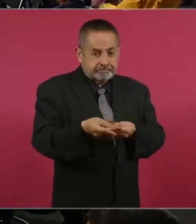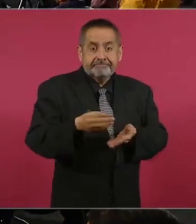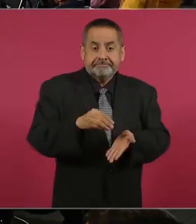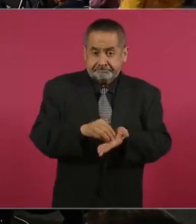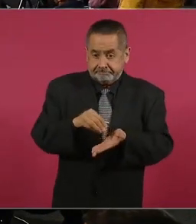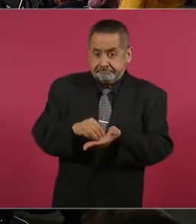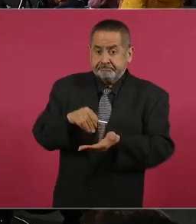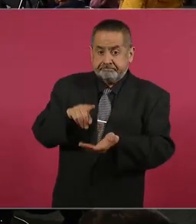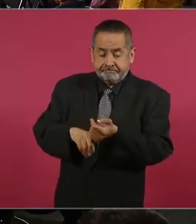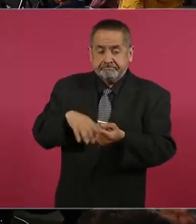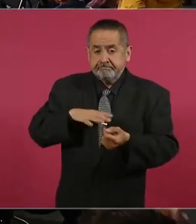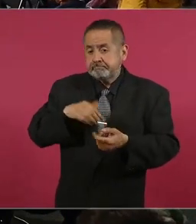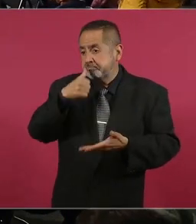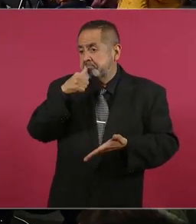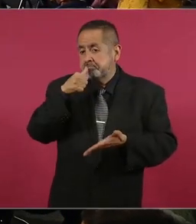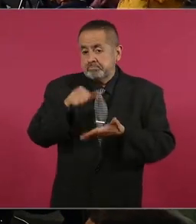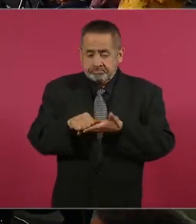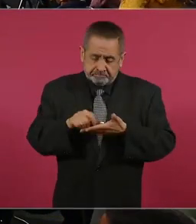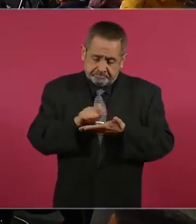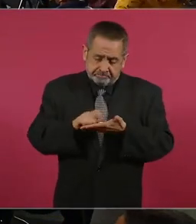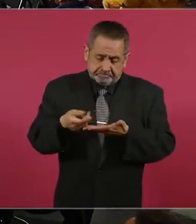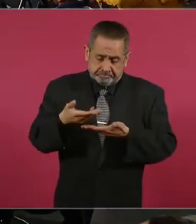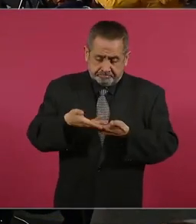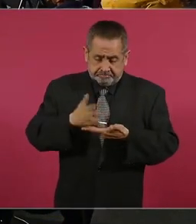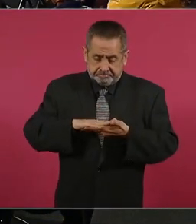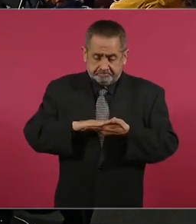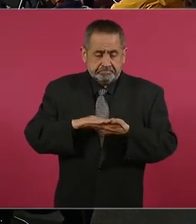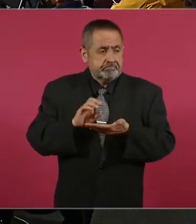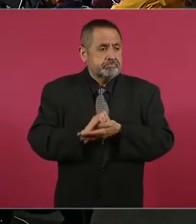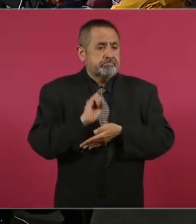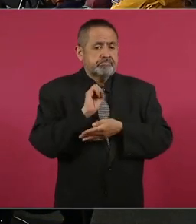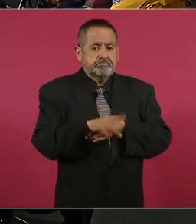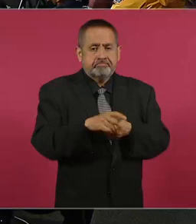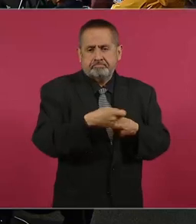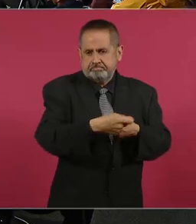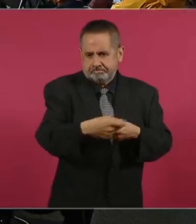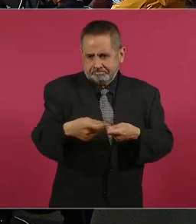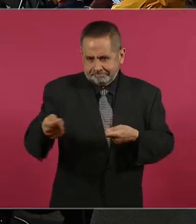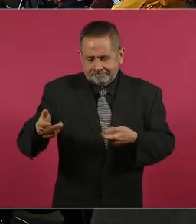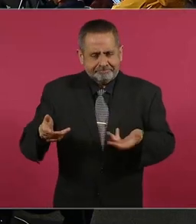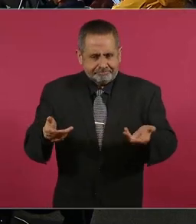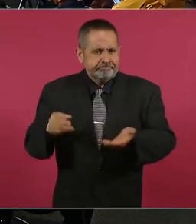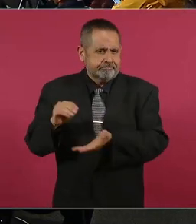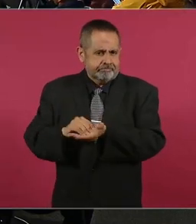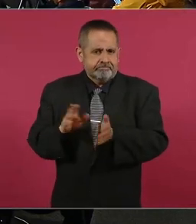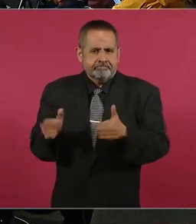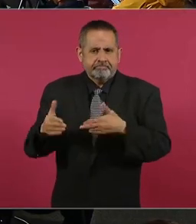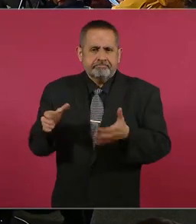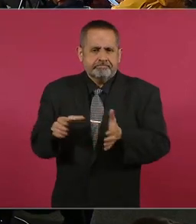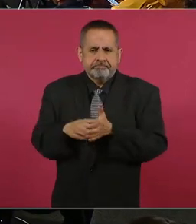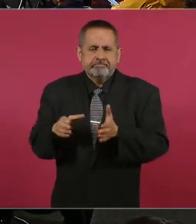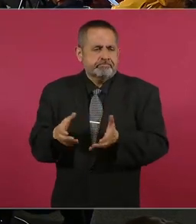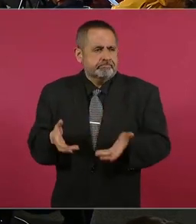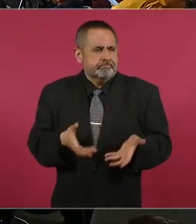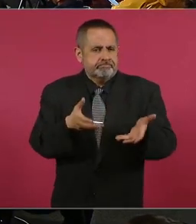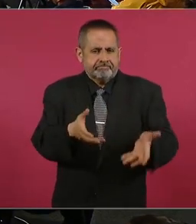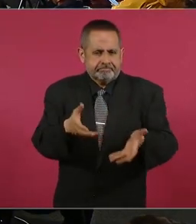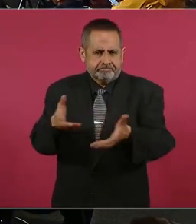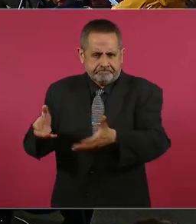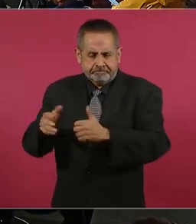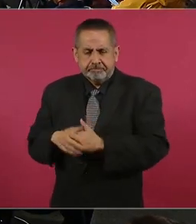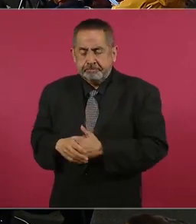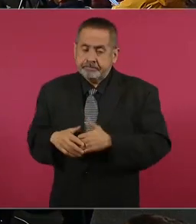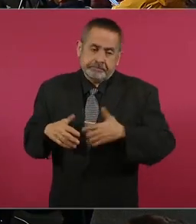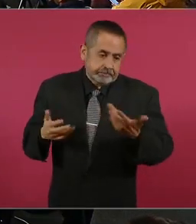subsisten, todavía existen, la paquetería, el servicio de paquetería. El comercio